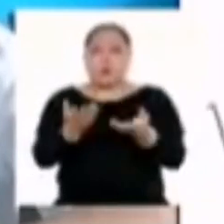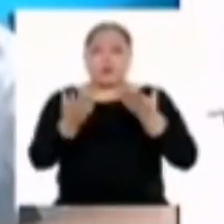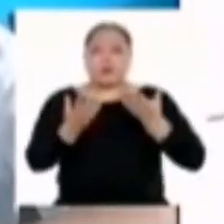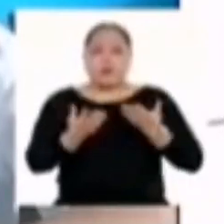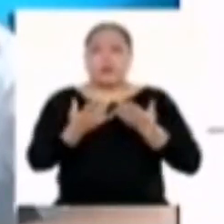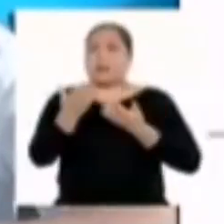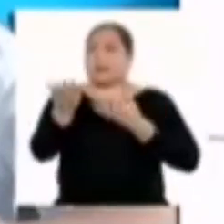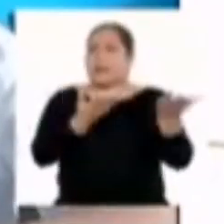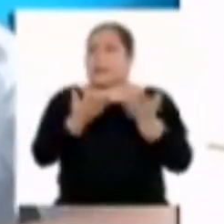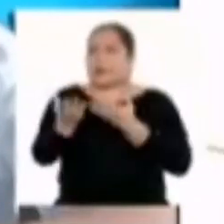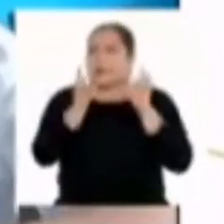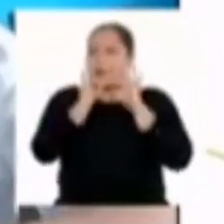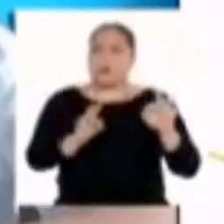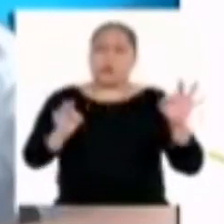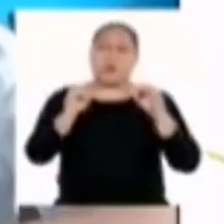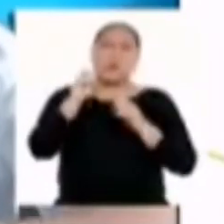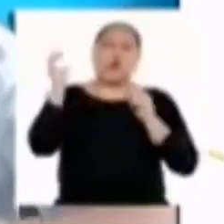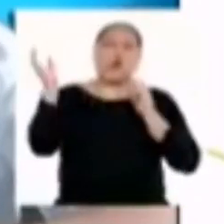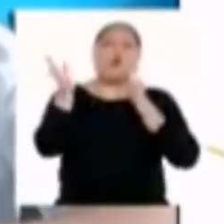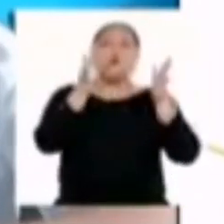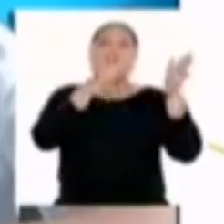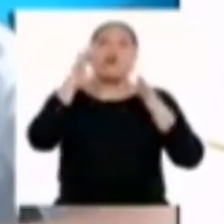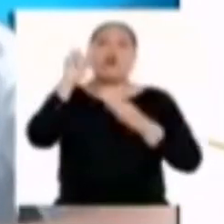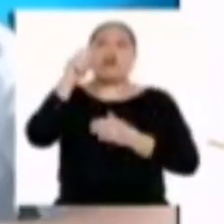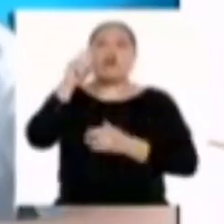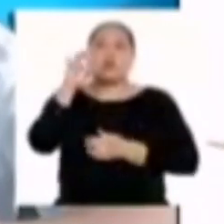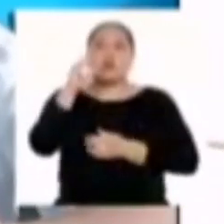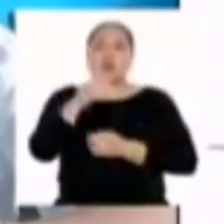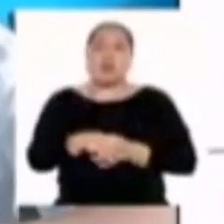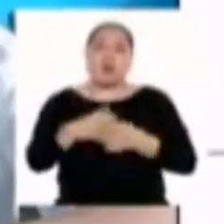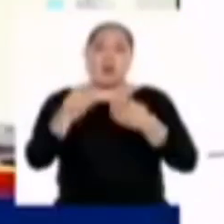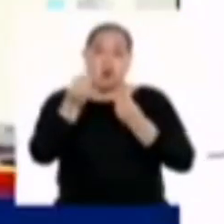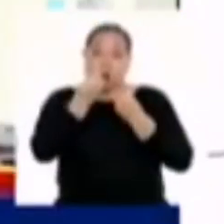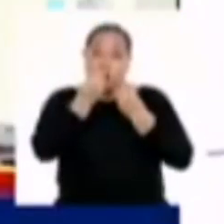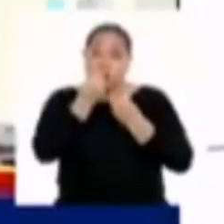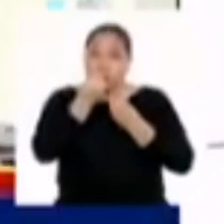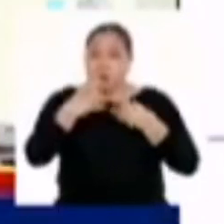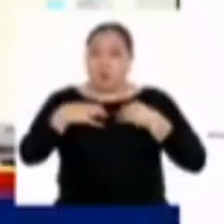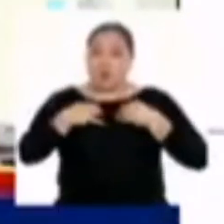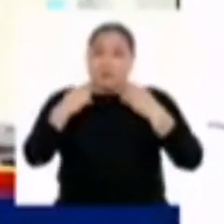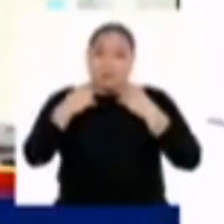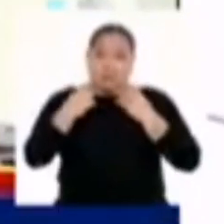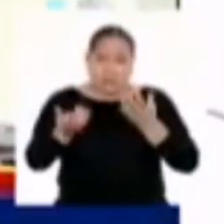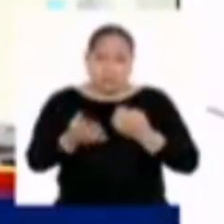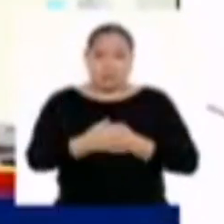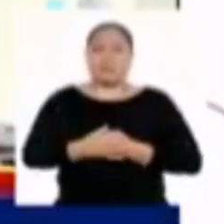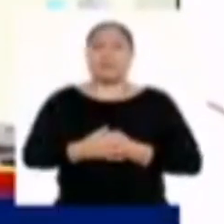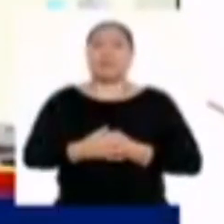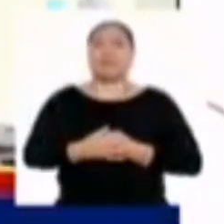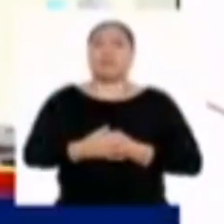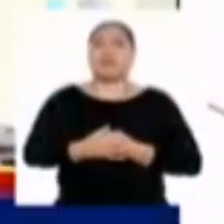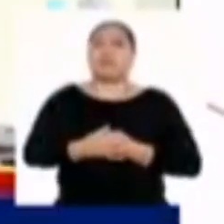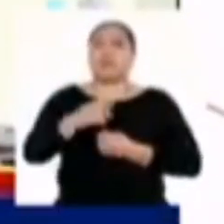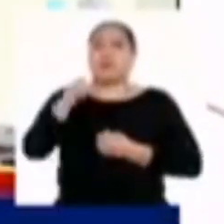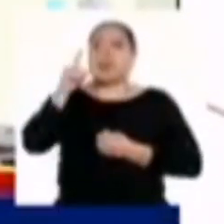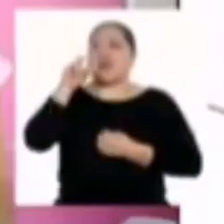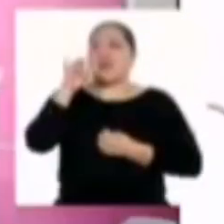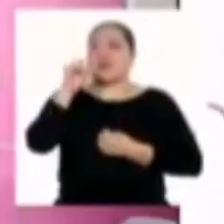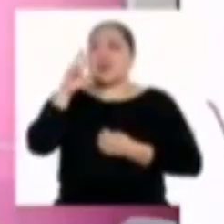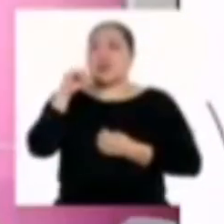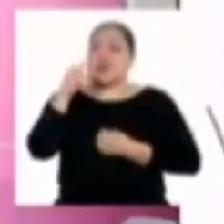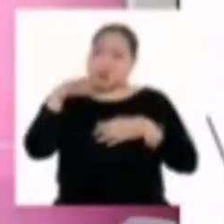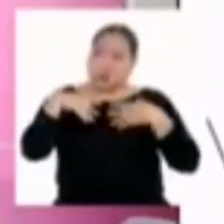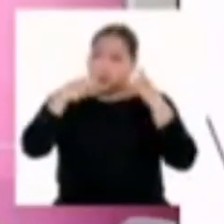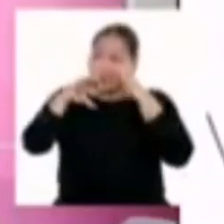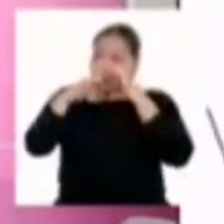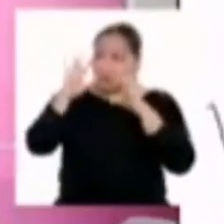como oxígeno, alimentos, salud y vestimenta. Ciara, ¿pudiste dialogar con tu familia sobre el tema?